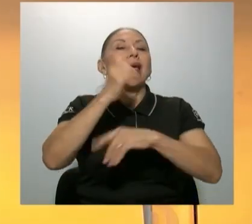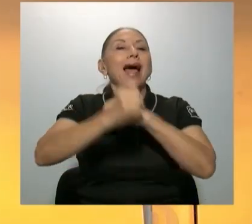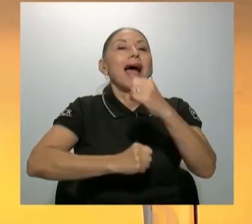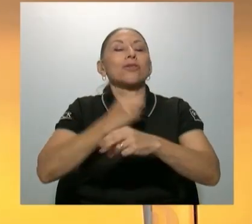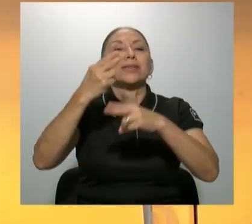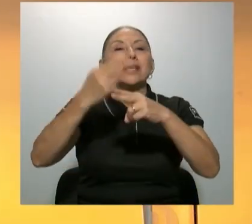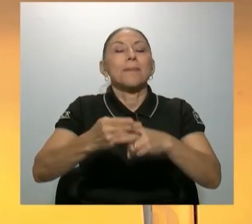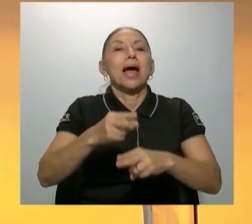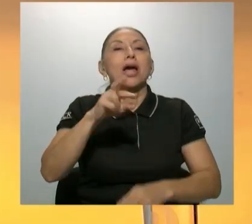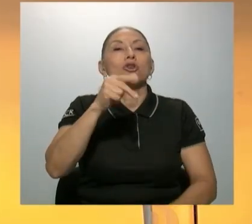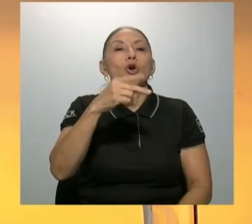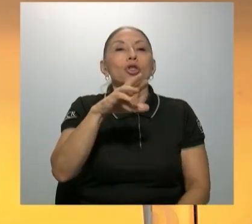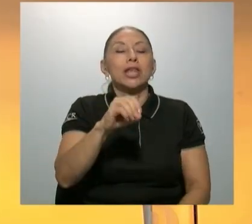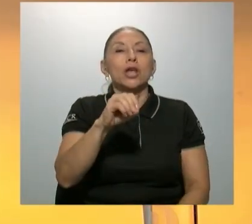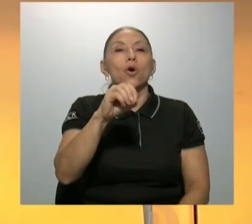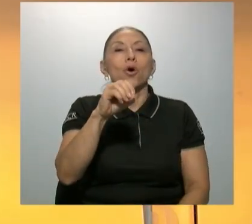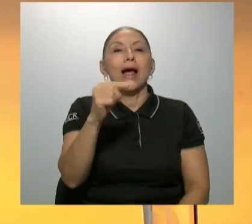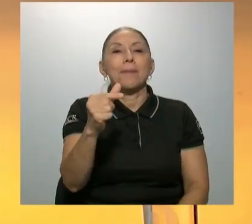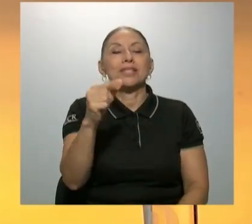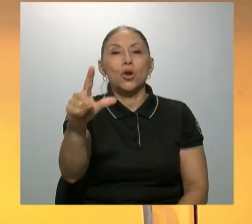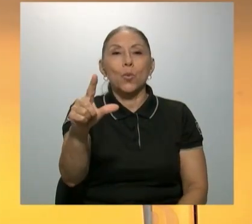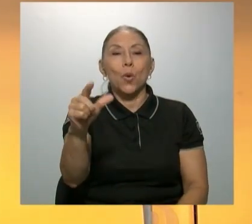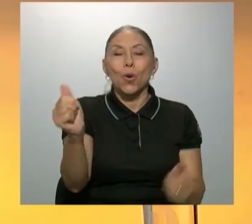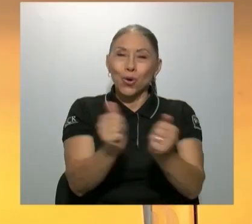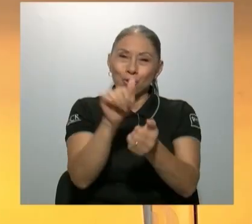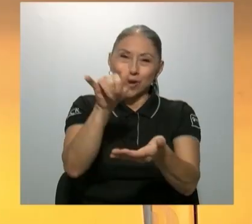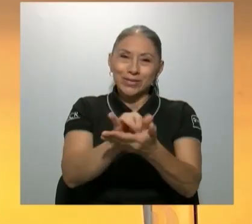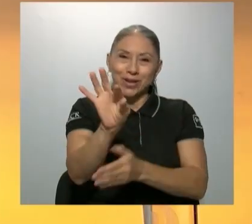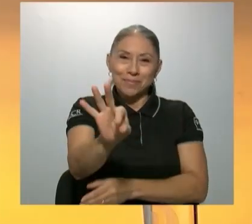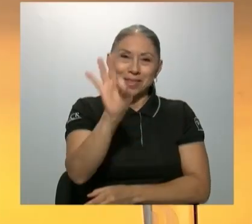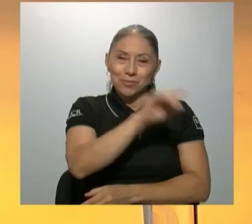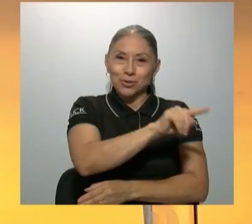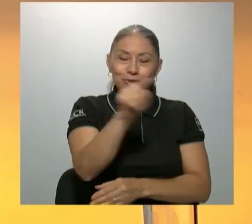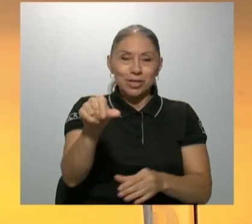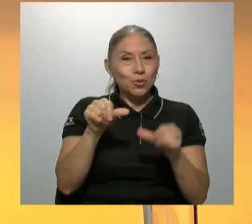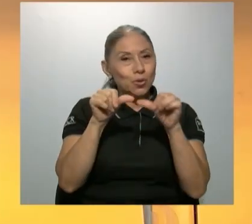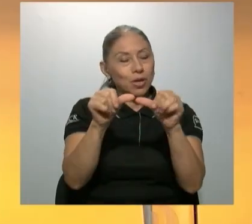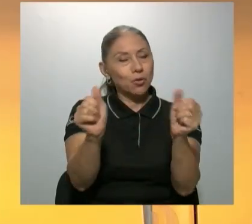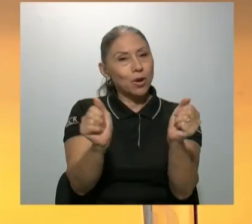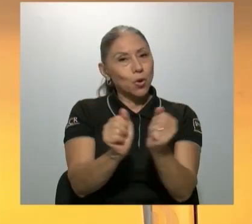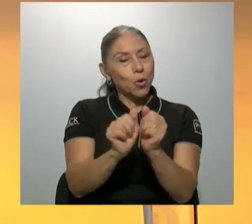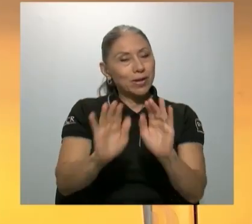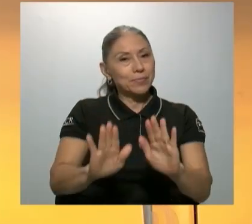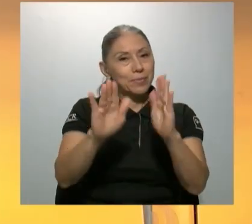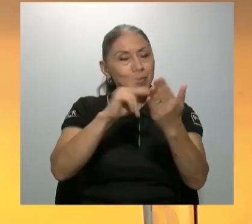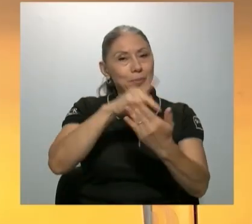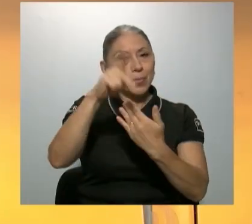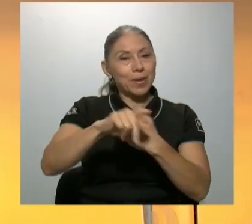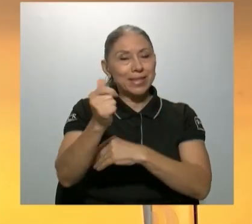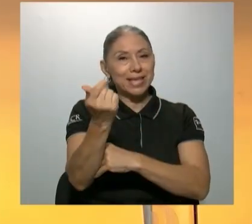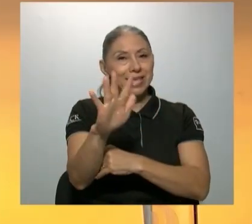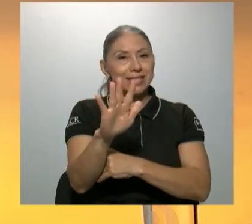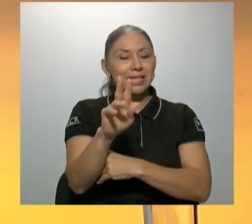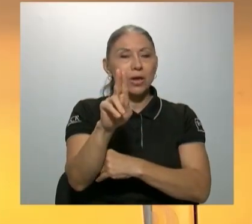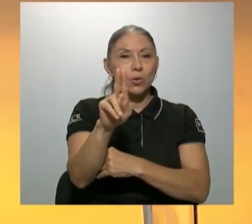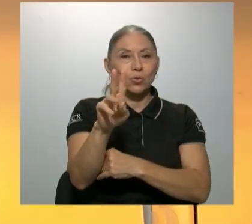con eso invitamos a las amigas y amigos a que se queden con los espléndidos programas de 15 UCR